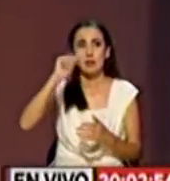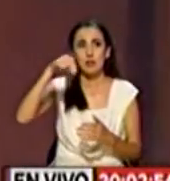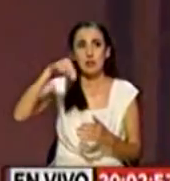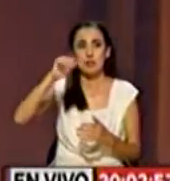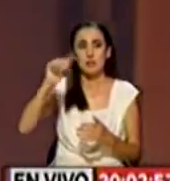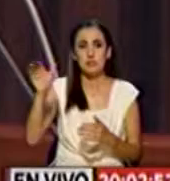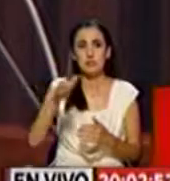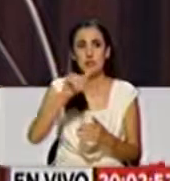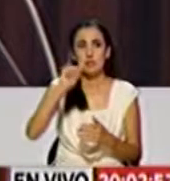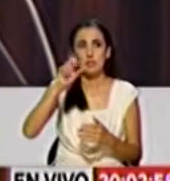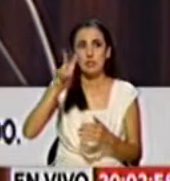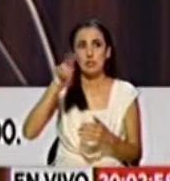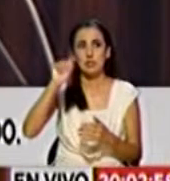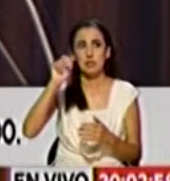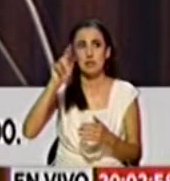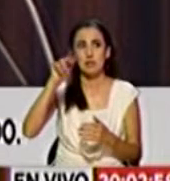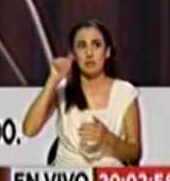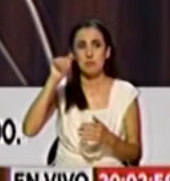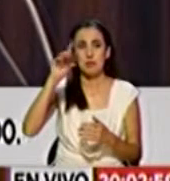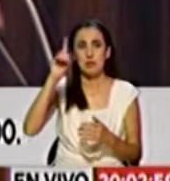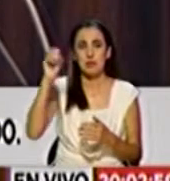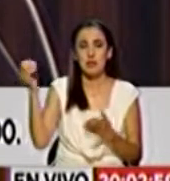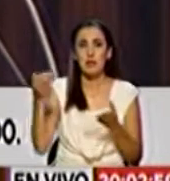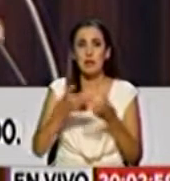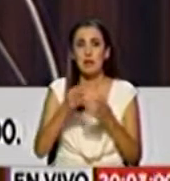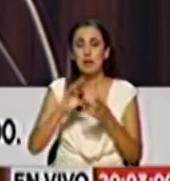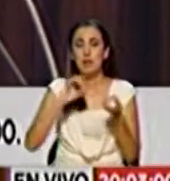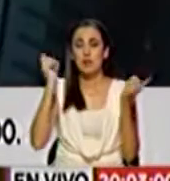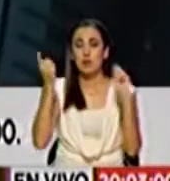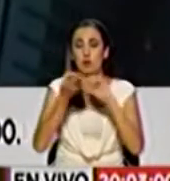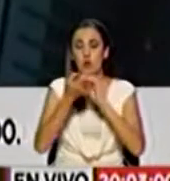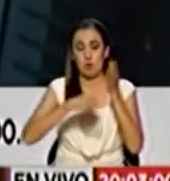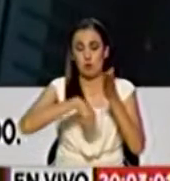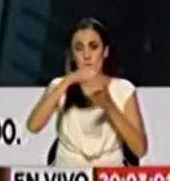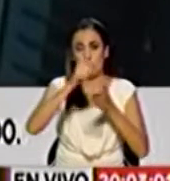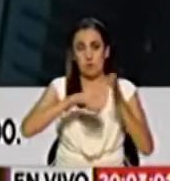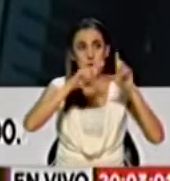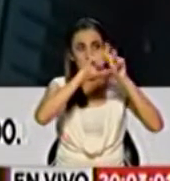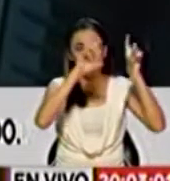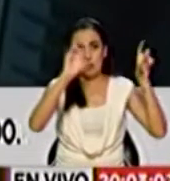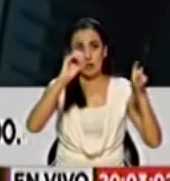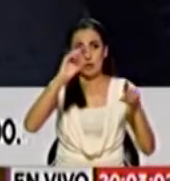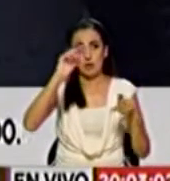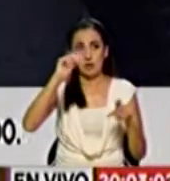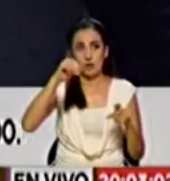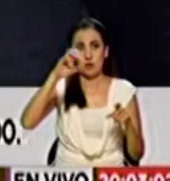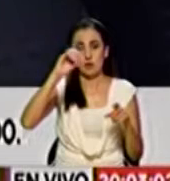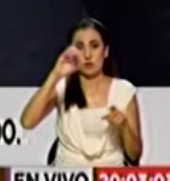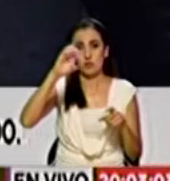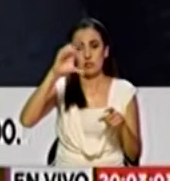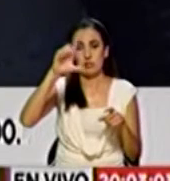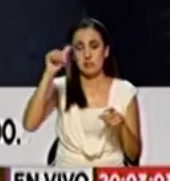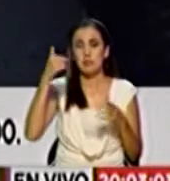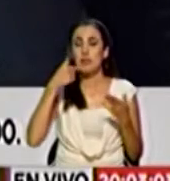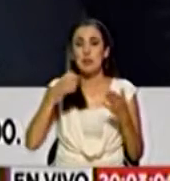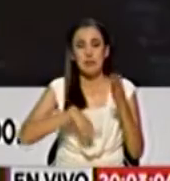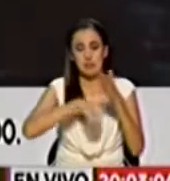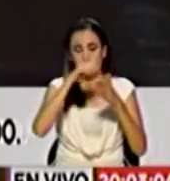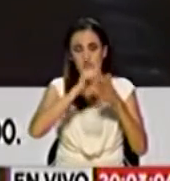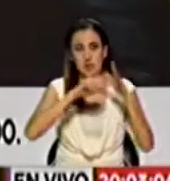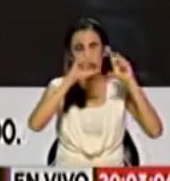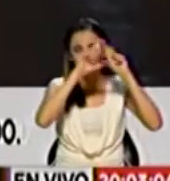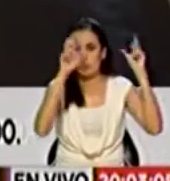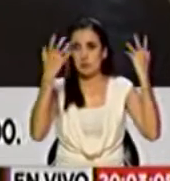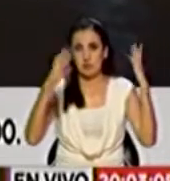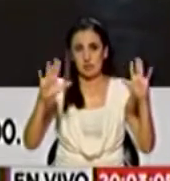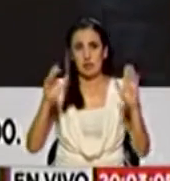Justicia, explicó que en su gestión hubo la renovación del contrato con la empresa Conesel para la provisión del sistema y servicio de enlace de datos para los